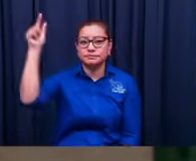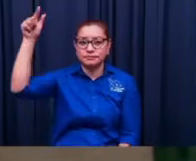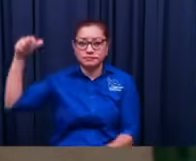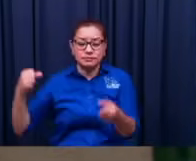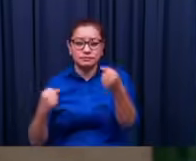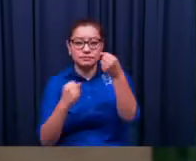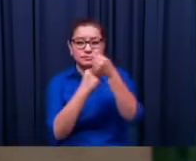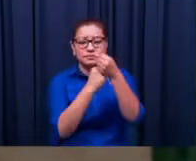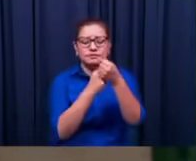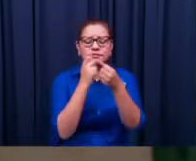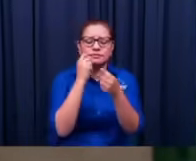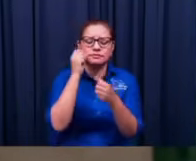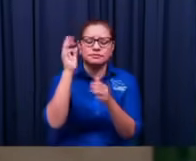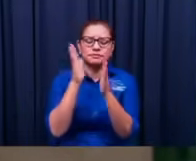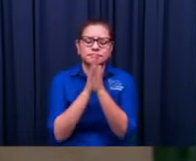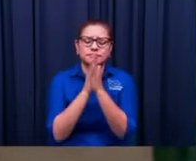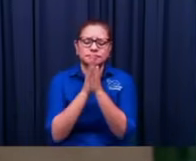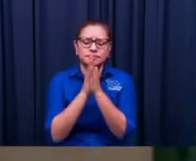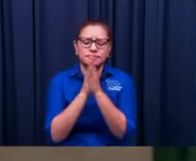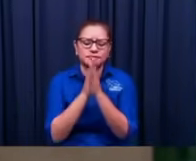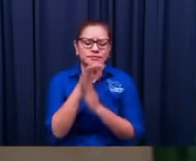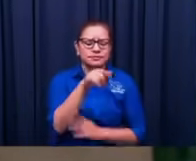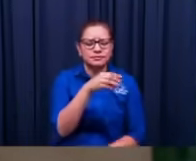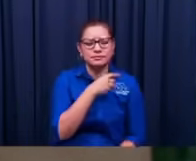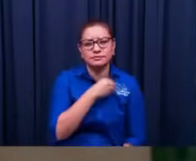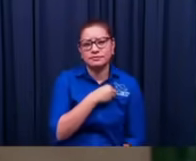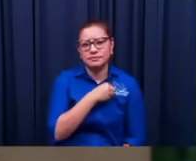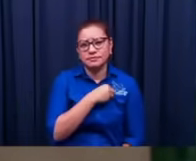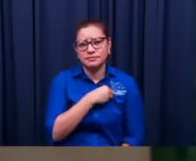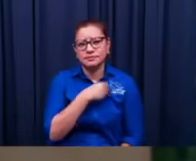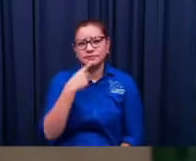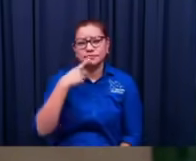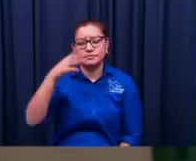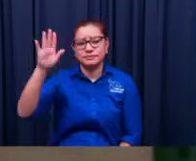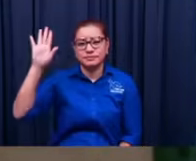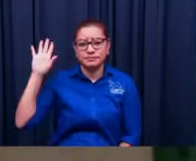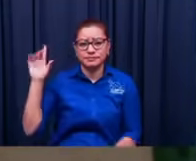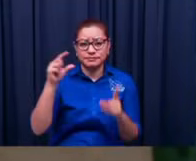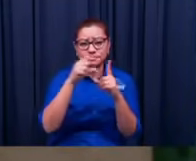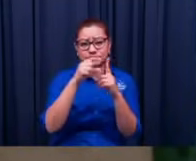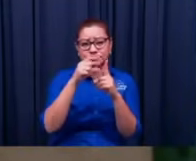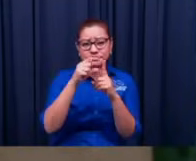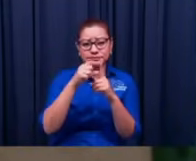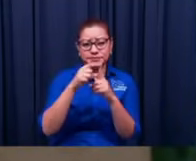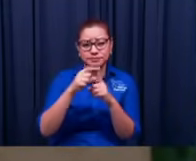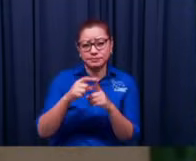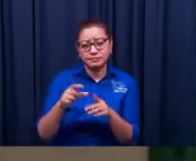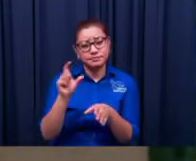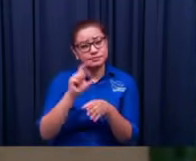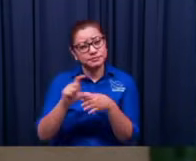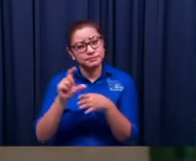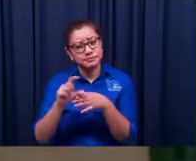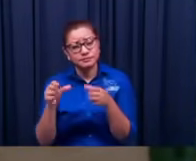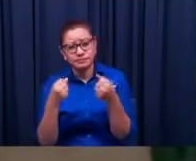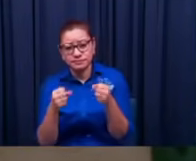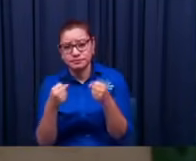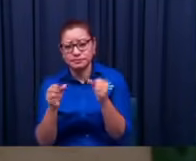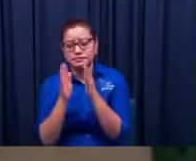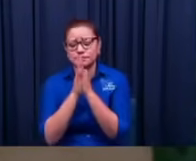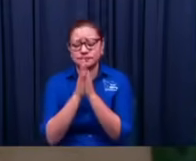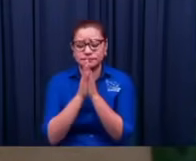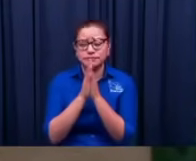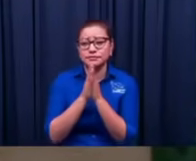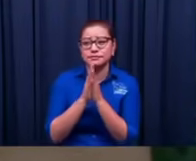apoyo. Y le dice, Señor, concédeles eso, por favor, eso que yo les di mi palabra, Señor, les di mi nombre, tú me diste mi nombre, para el Señor, por favor.